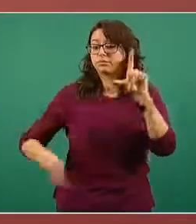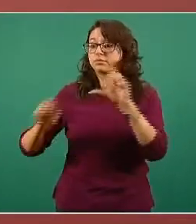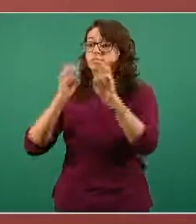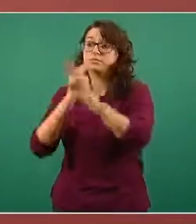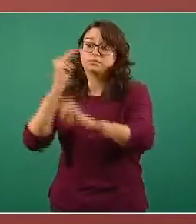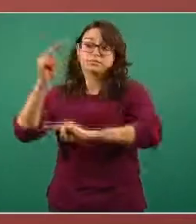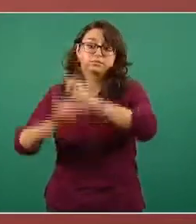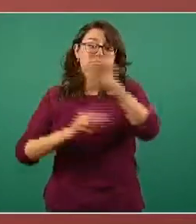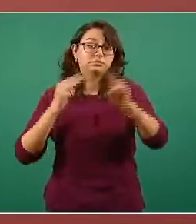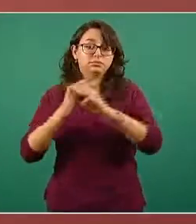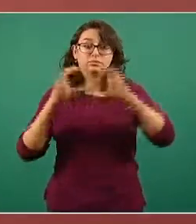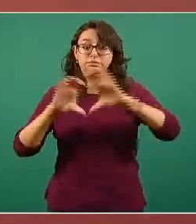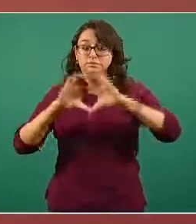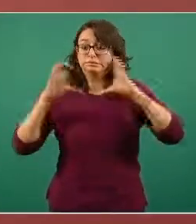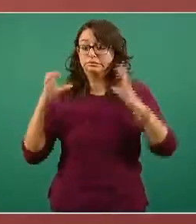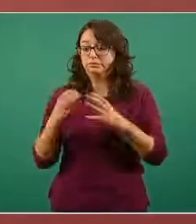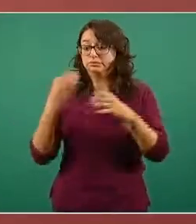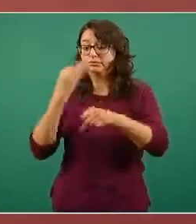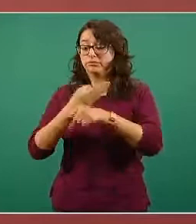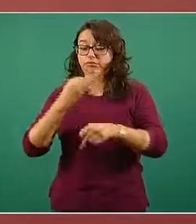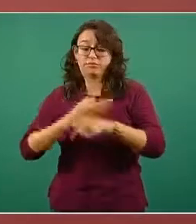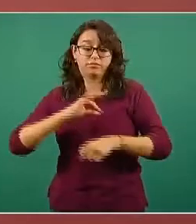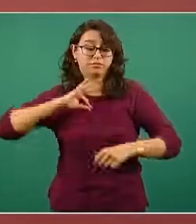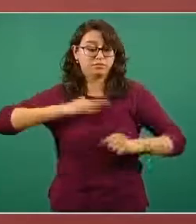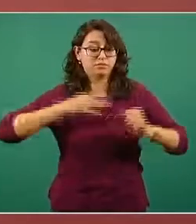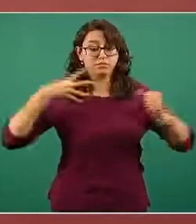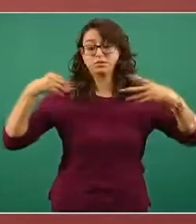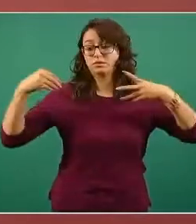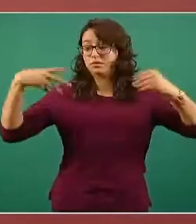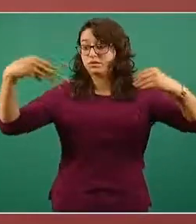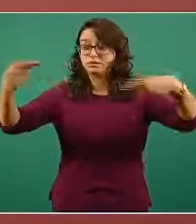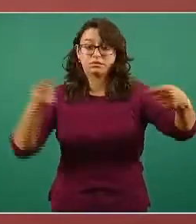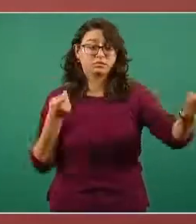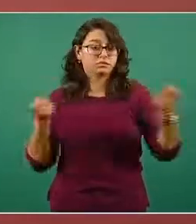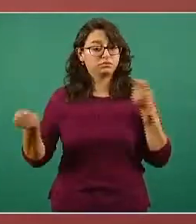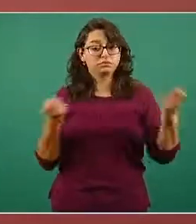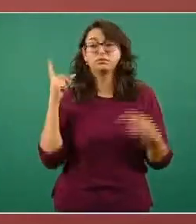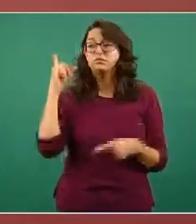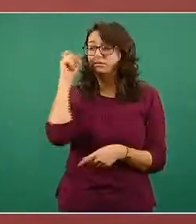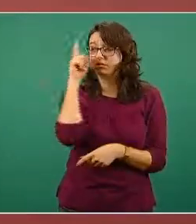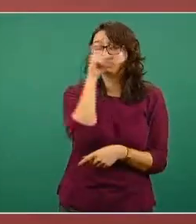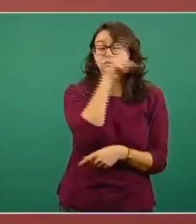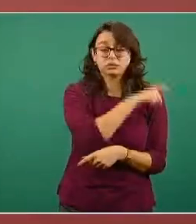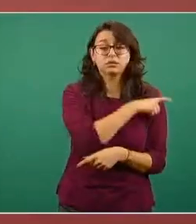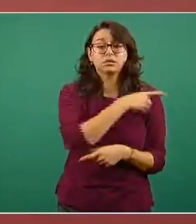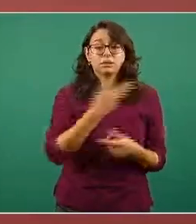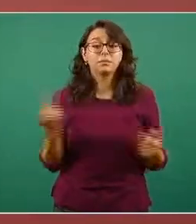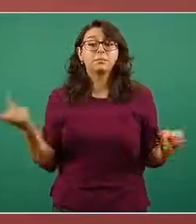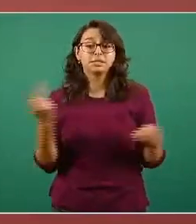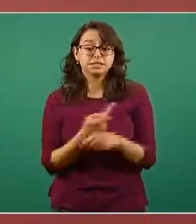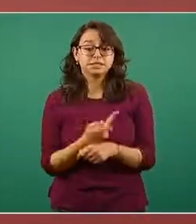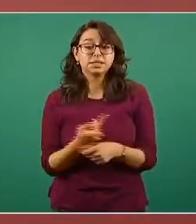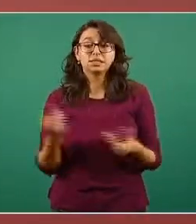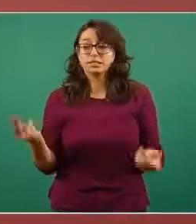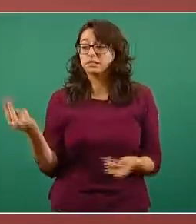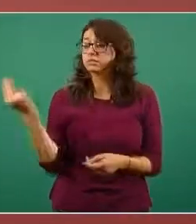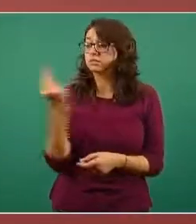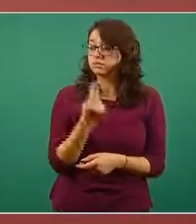un fenómeno complejo como este, un fenómeno tan importante como la pandemia, requiere tener en